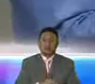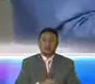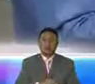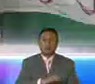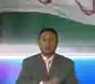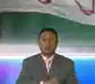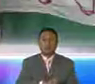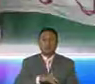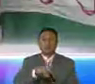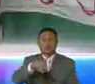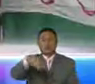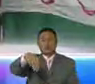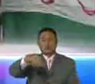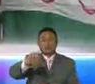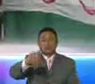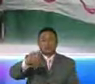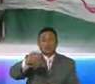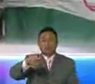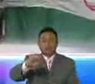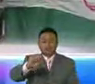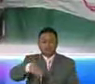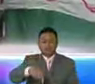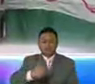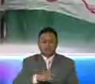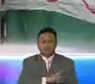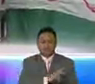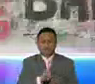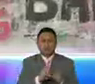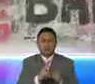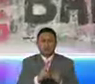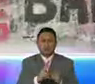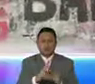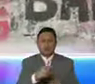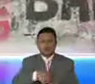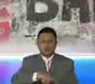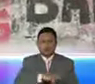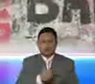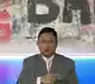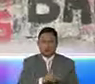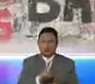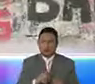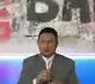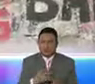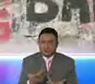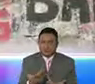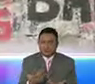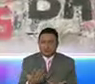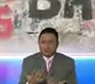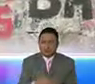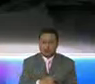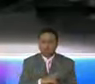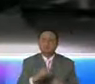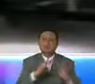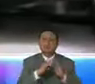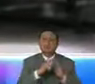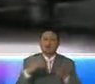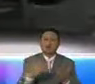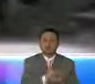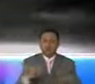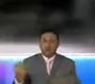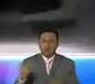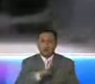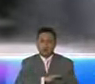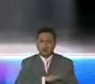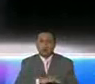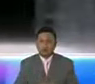pues asegura que él, junto a sus vecinos, están a la espera de la acción que tomará el municipio de Quito respecto a las expropiaciones que se planean hacer